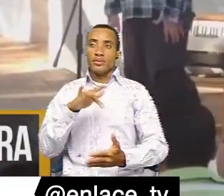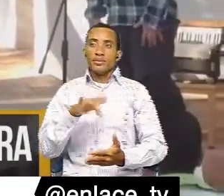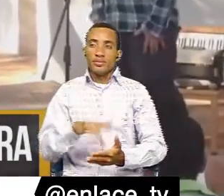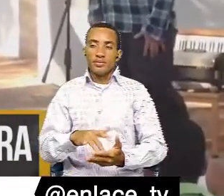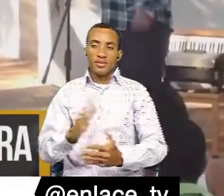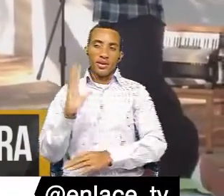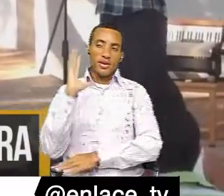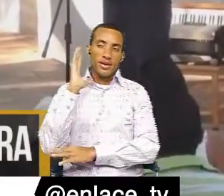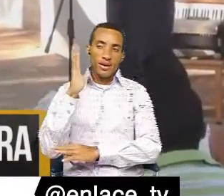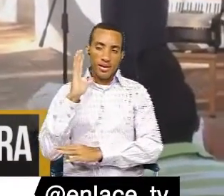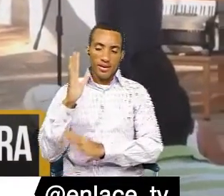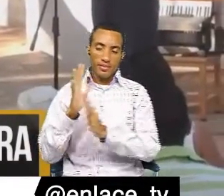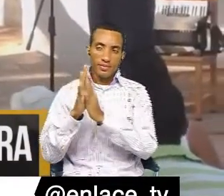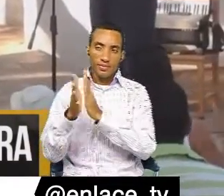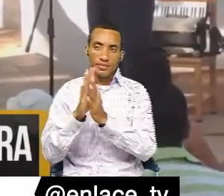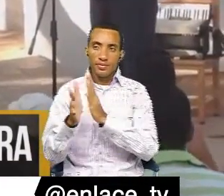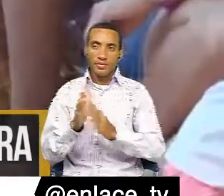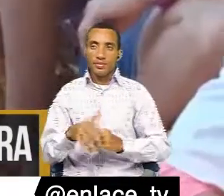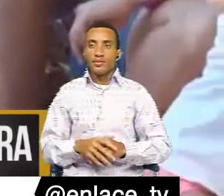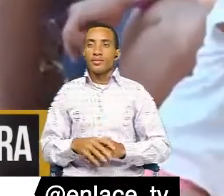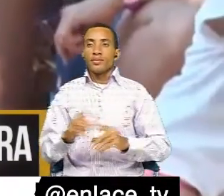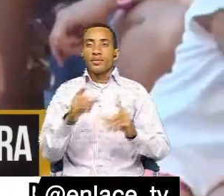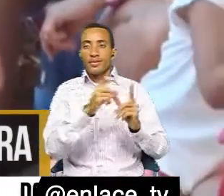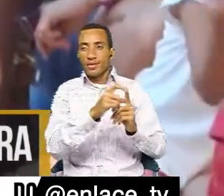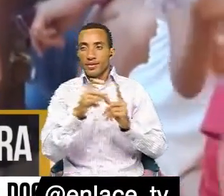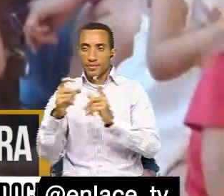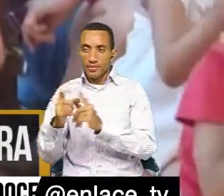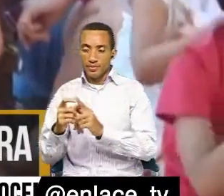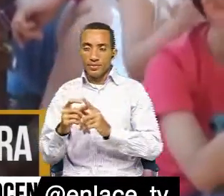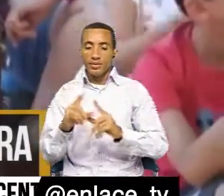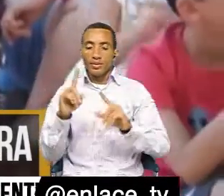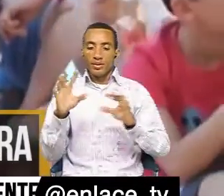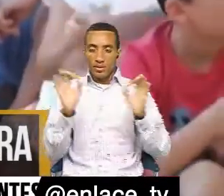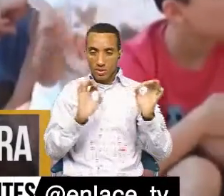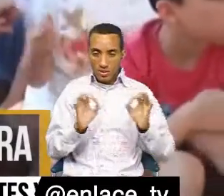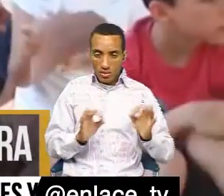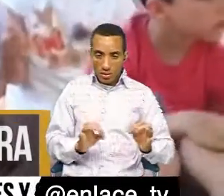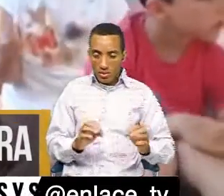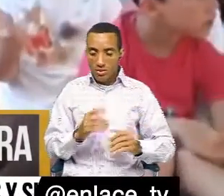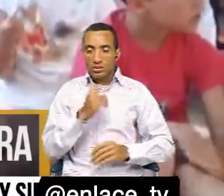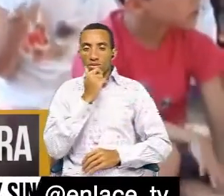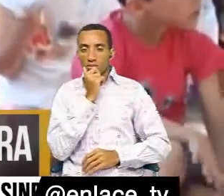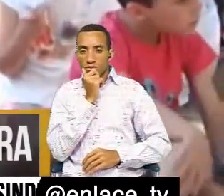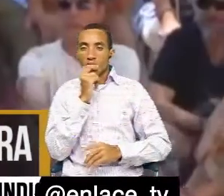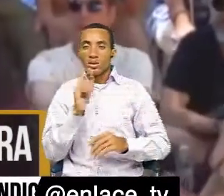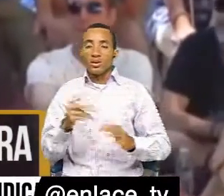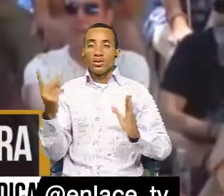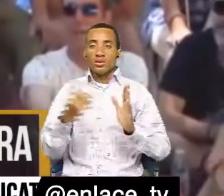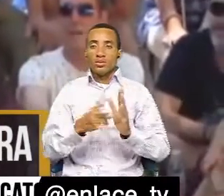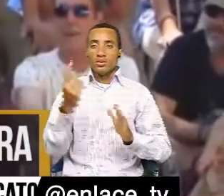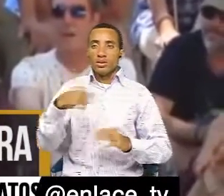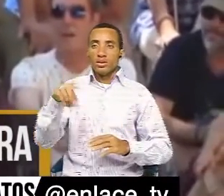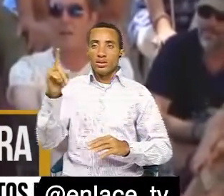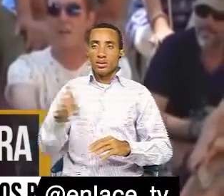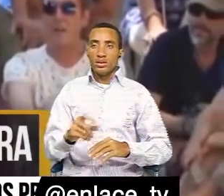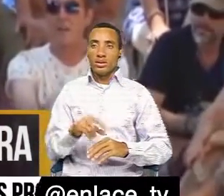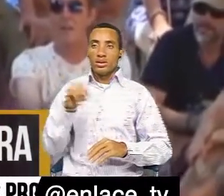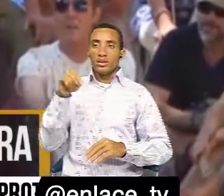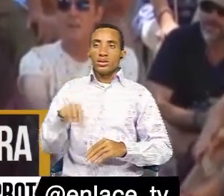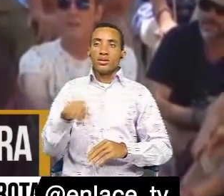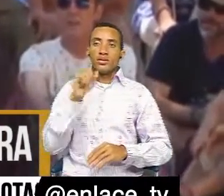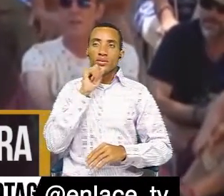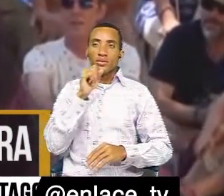evento que organizan año tras año la Electrificadora de Santander y Corfesco, quienes decidieron en este 2016 escoger al puerto petrolero como